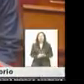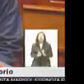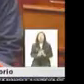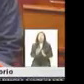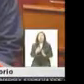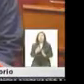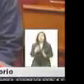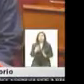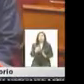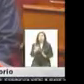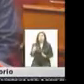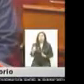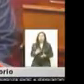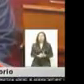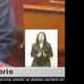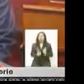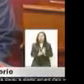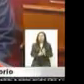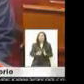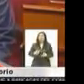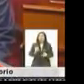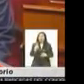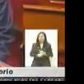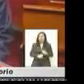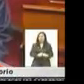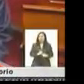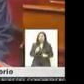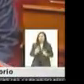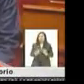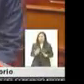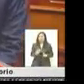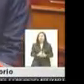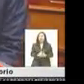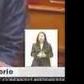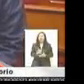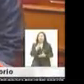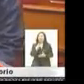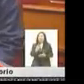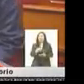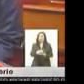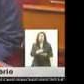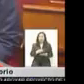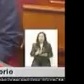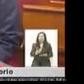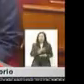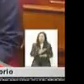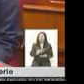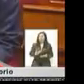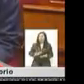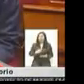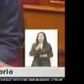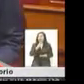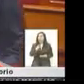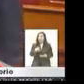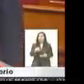Ley 29.951, Ley de Presupuesto para el Año Fiscal 2013, señala que las contrataciones de gobierno a gobierno